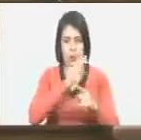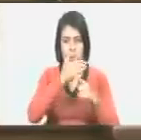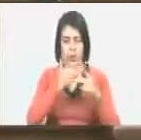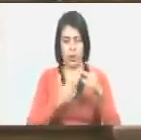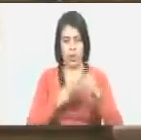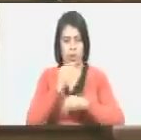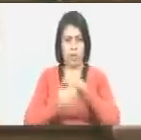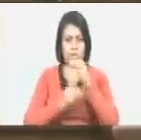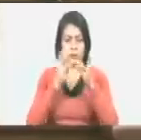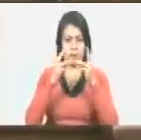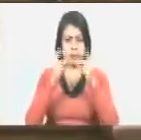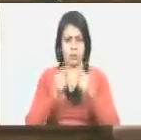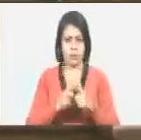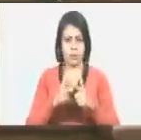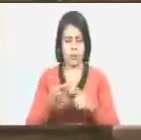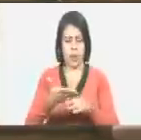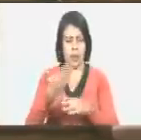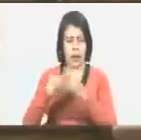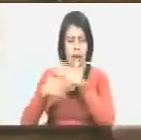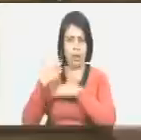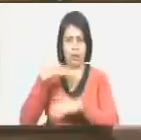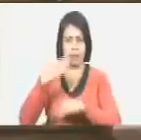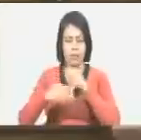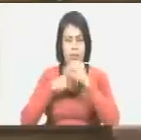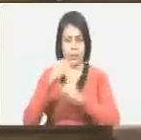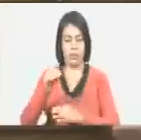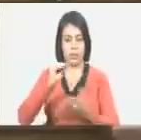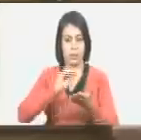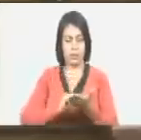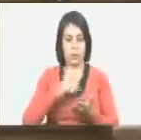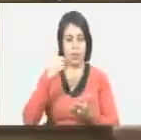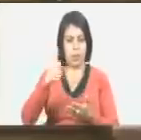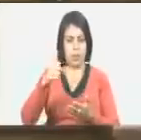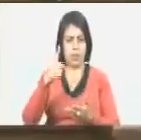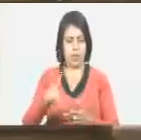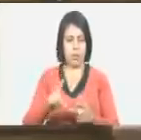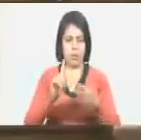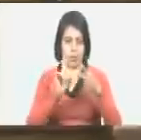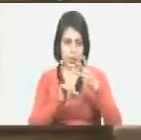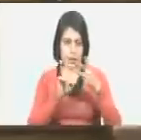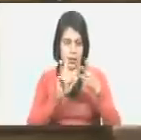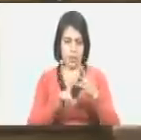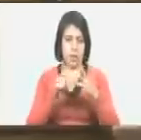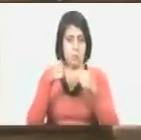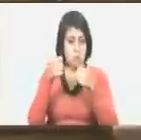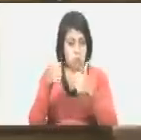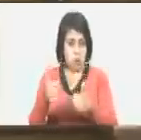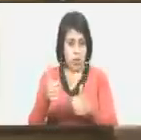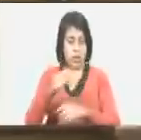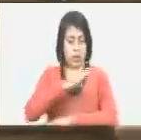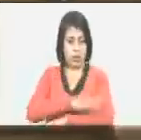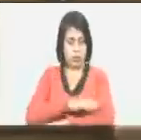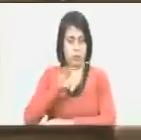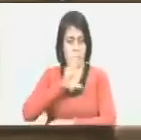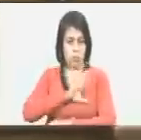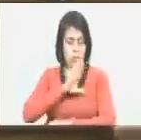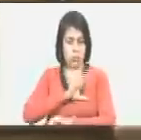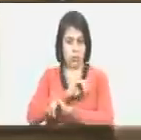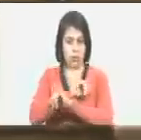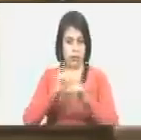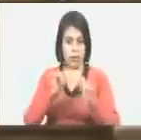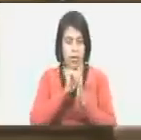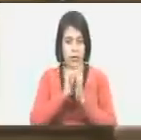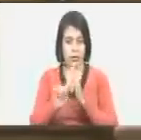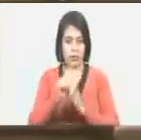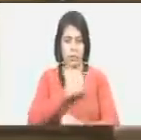descritos en los numerales anteriores cuando se acredite el derecho de un tercero de buena fe sobre dichos bienes. Es todo el